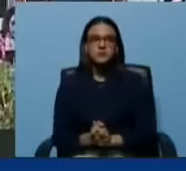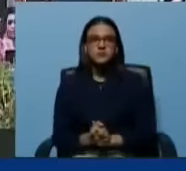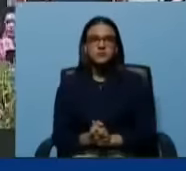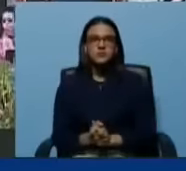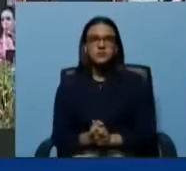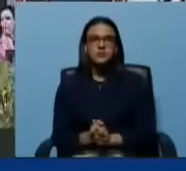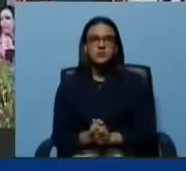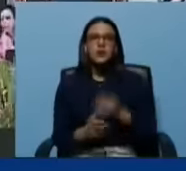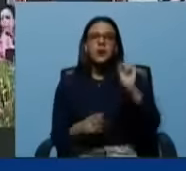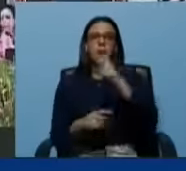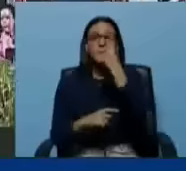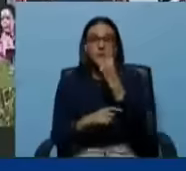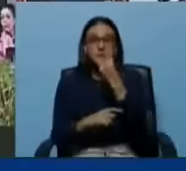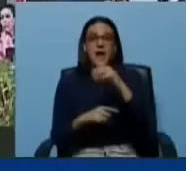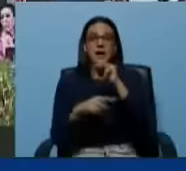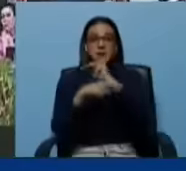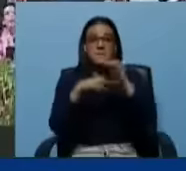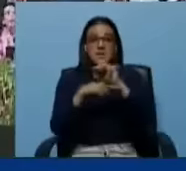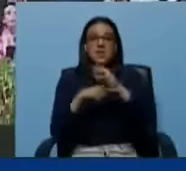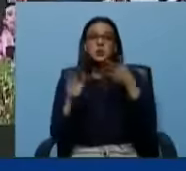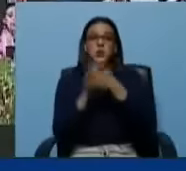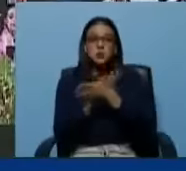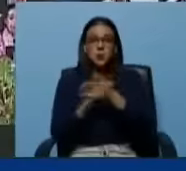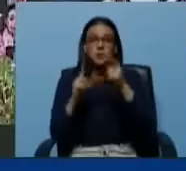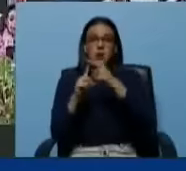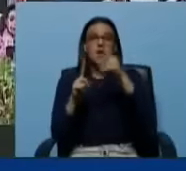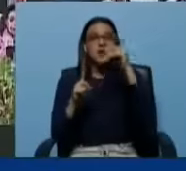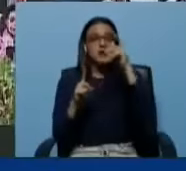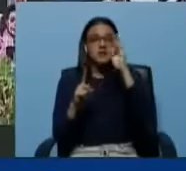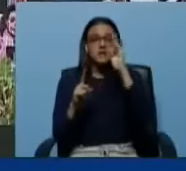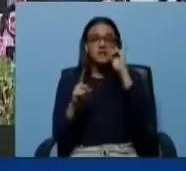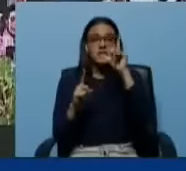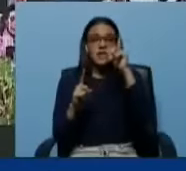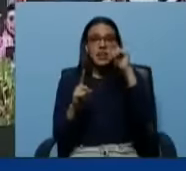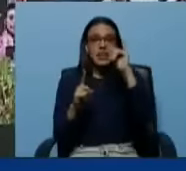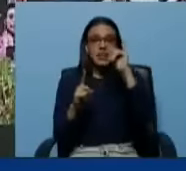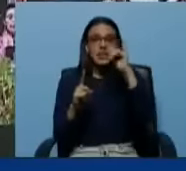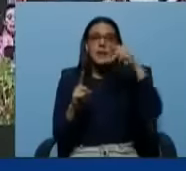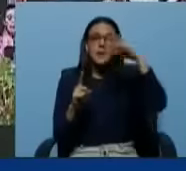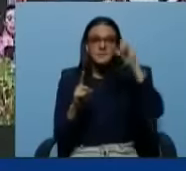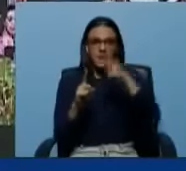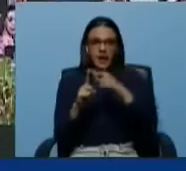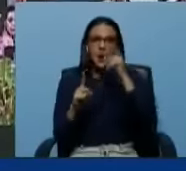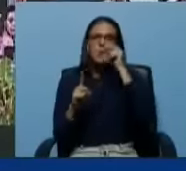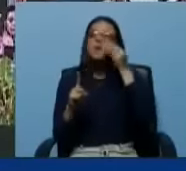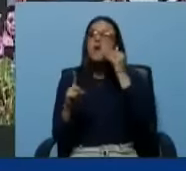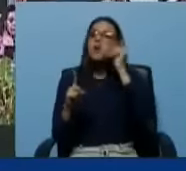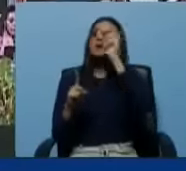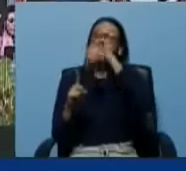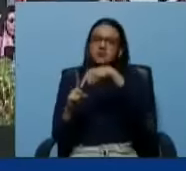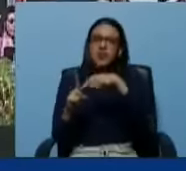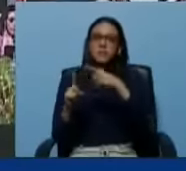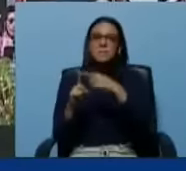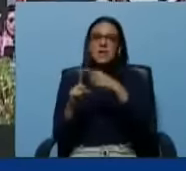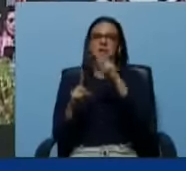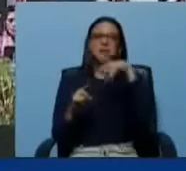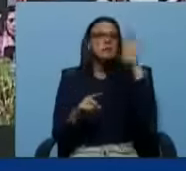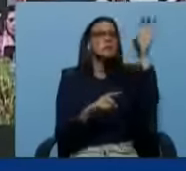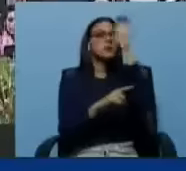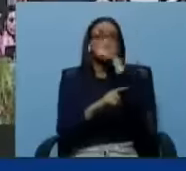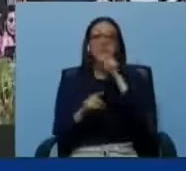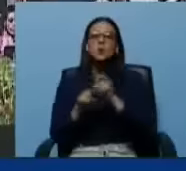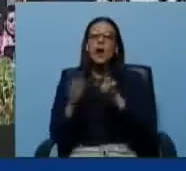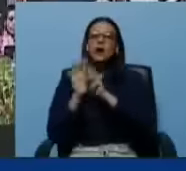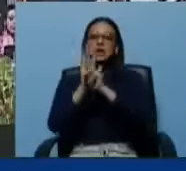primer ministro de Santa Lucía, Philippe Pierre, también joven, muy joven,